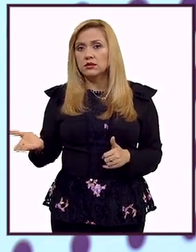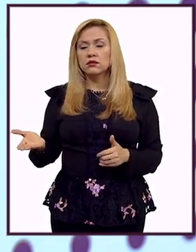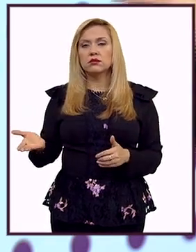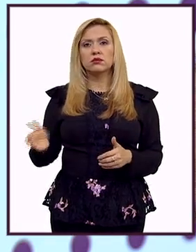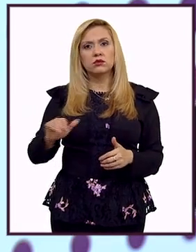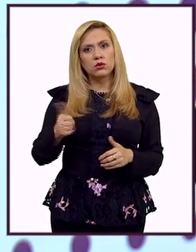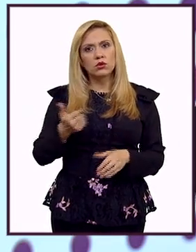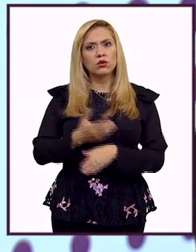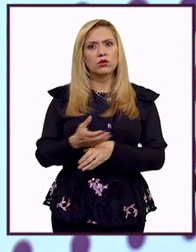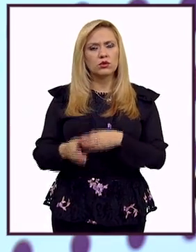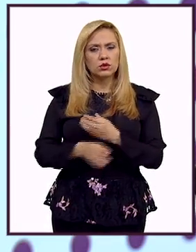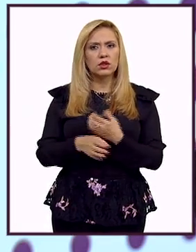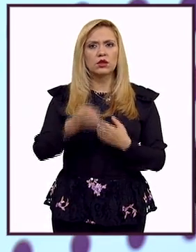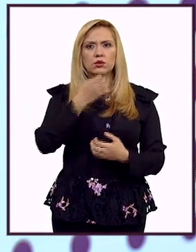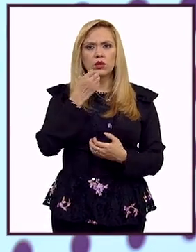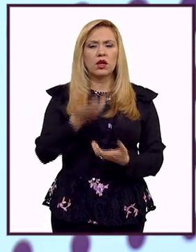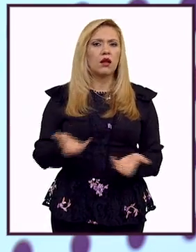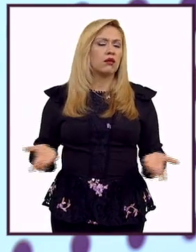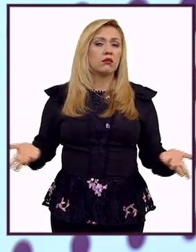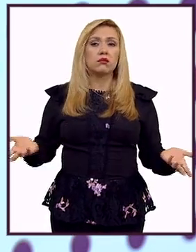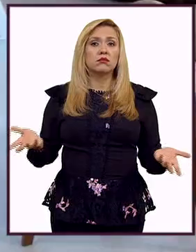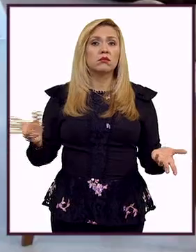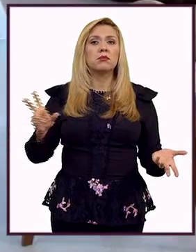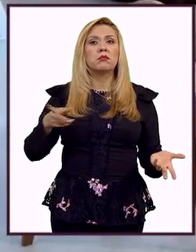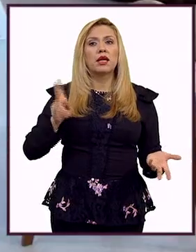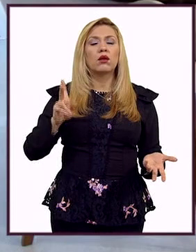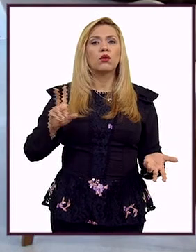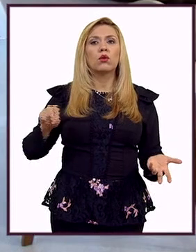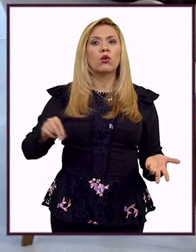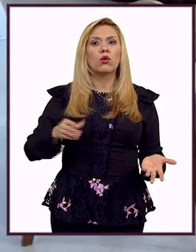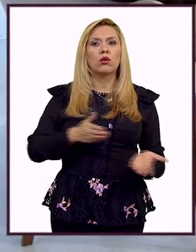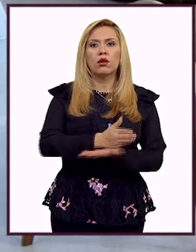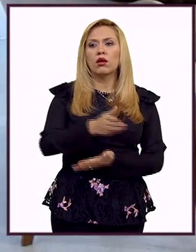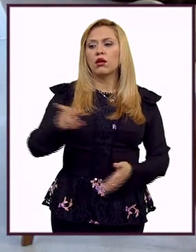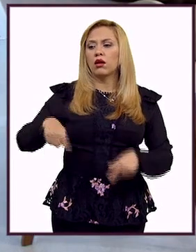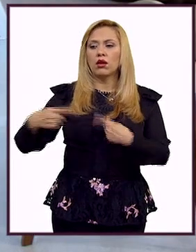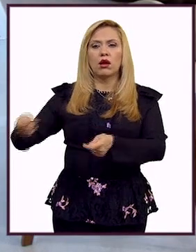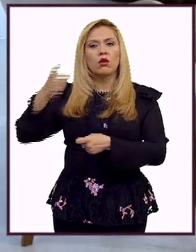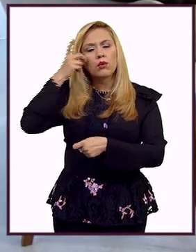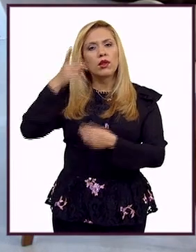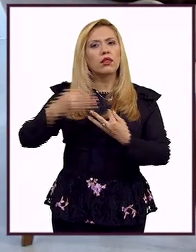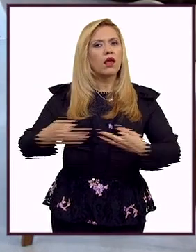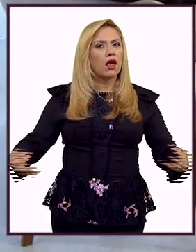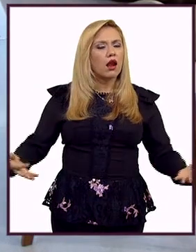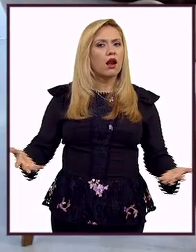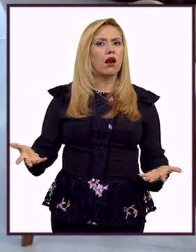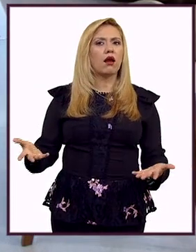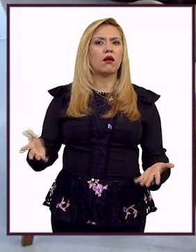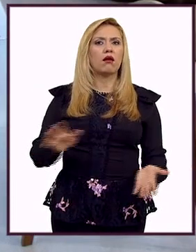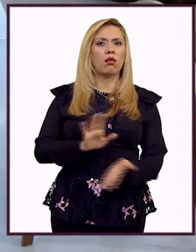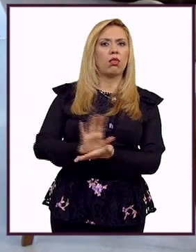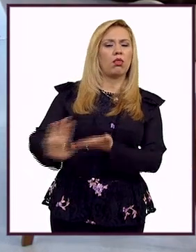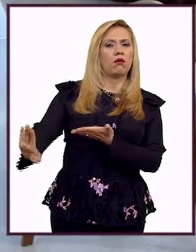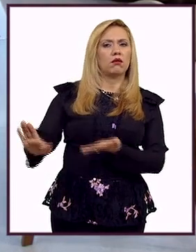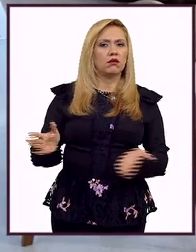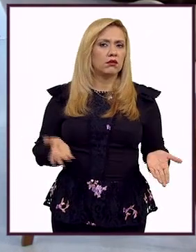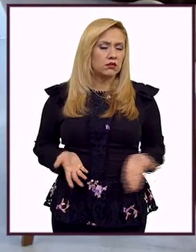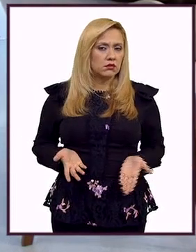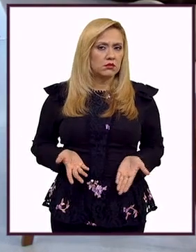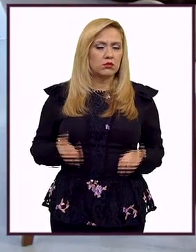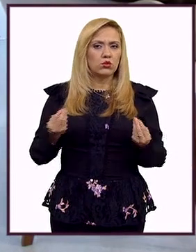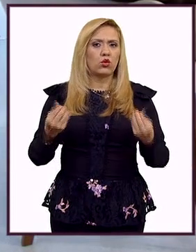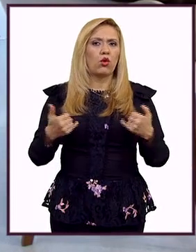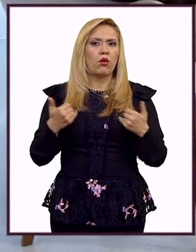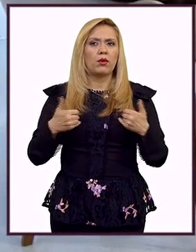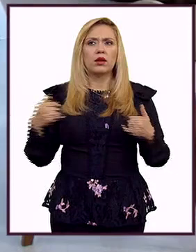a otras cosas, la educación, ¿no? Pero no acceden a la tenencia de la tierra o a la producción, y eso los ha excluido en muchos sentidos, ¿no? Muchos